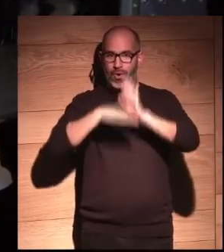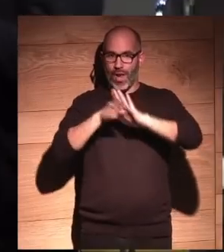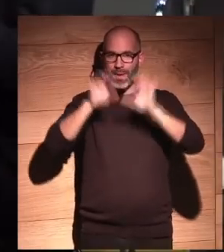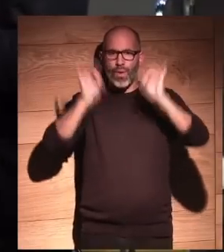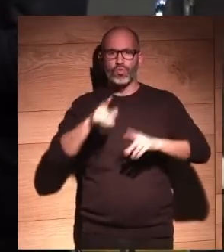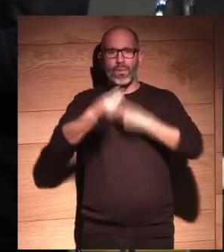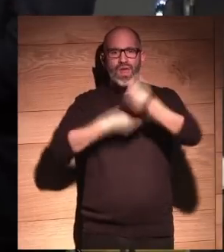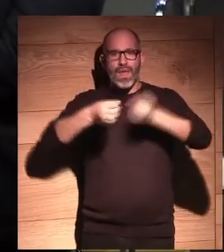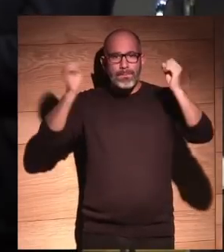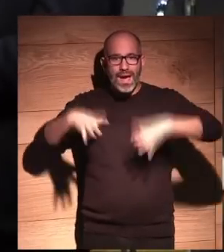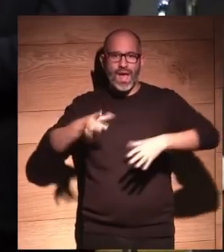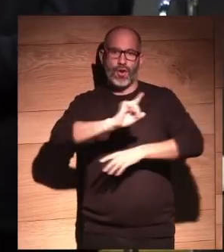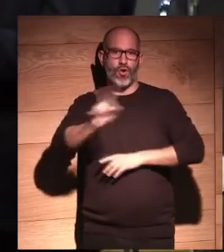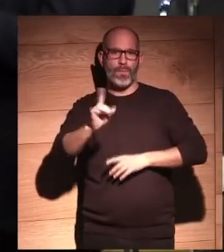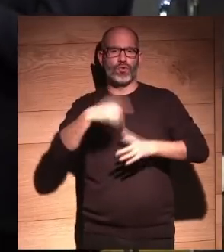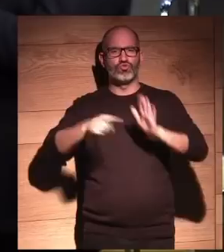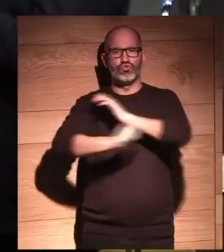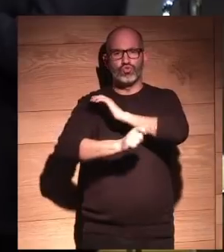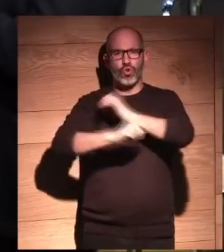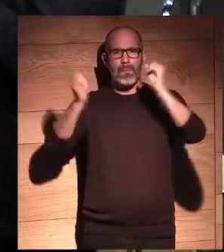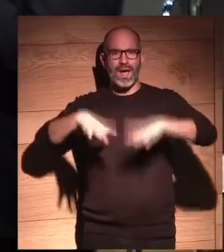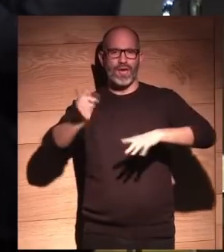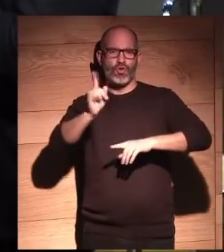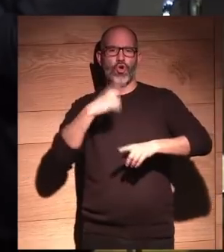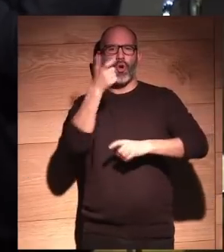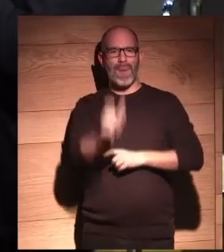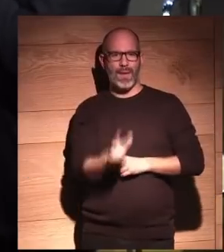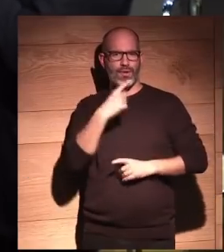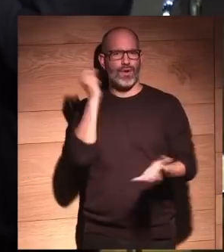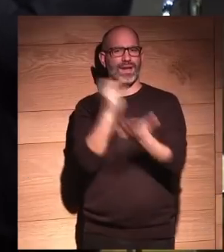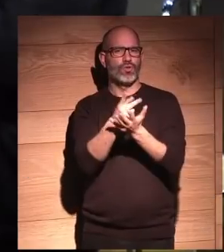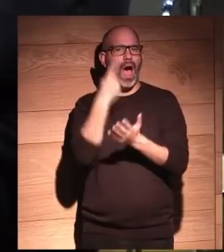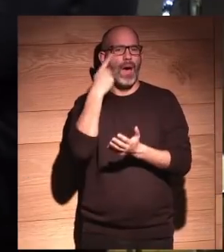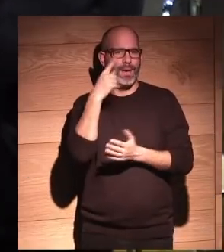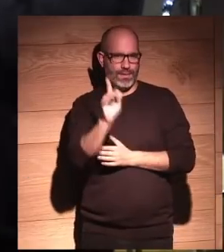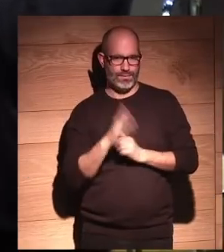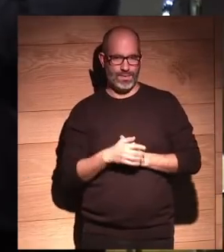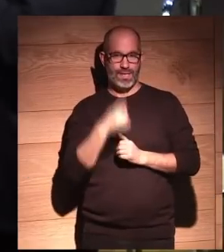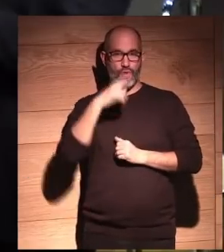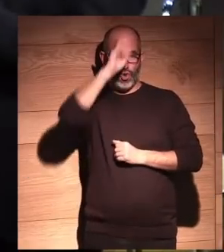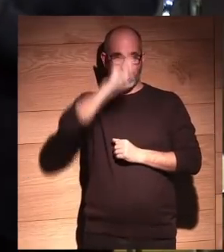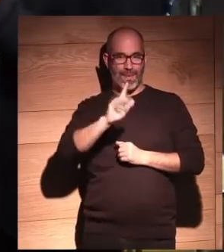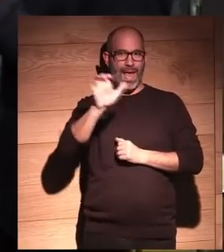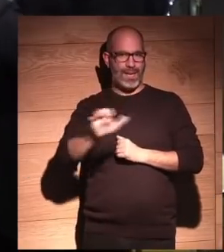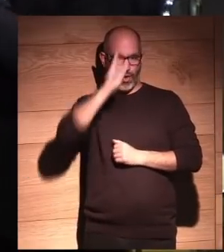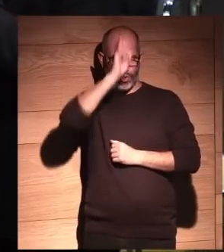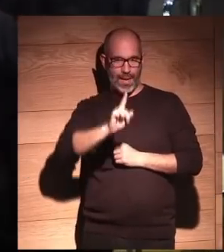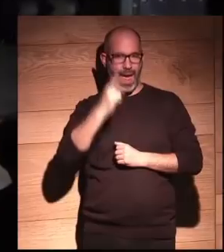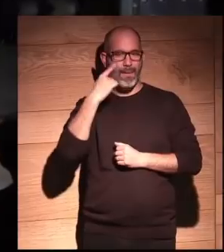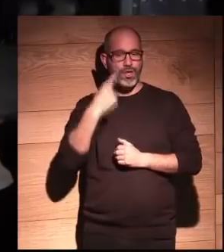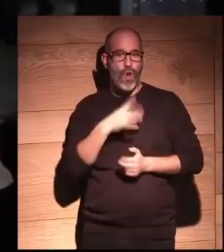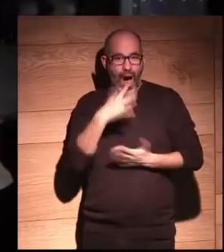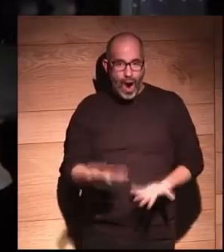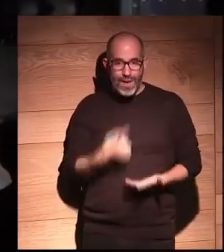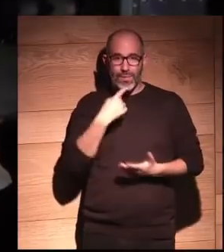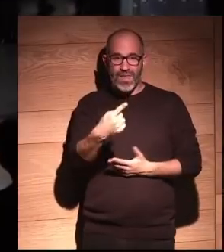de magia? Digo, no, pero voy a hacer magia no con truco de magia, sino con palabras. Entonces te voy a proponer un reto. A ver. Que eso es lo que no sabe Emilio, vas a flipar. Miedo me das. Yo te voy a